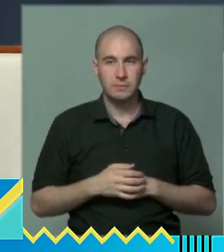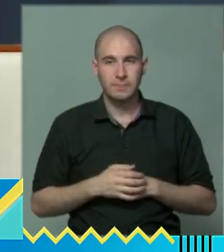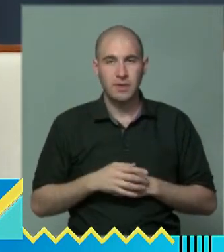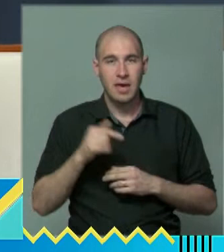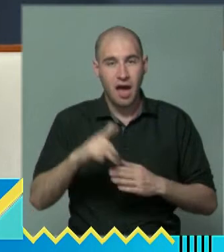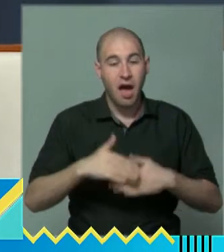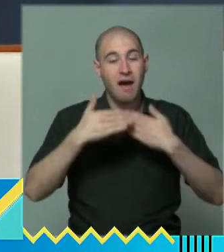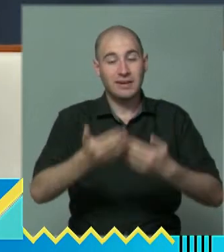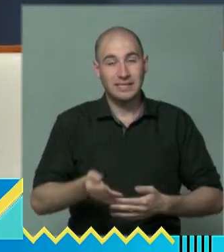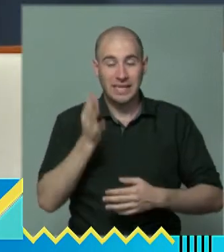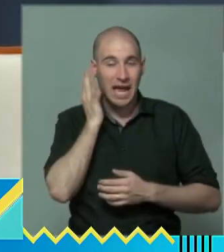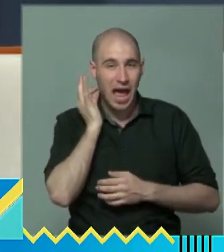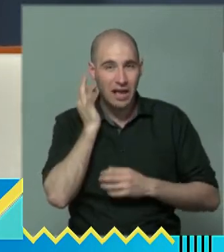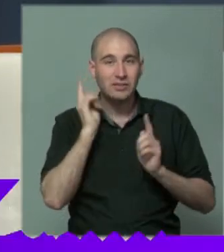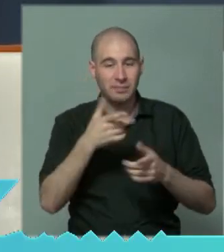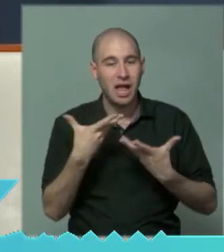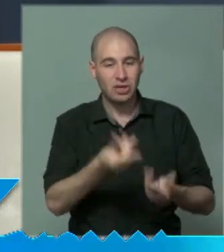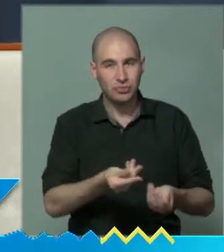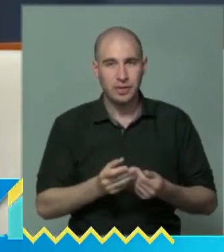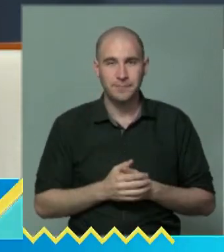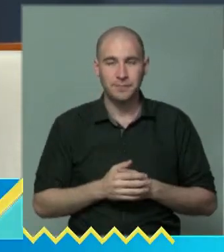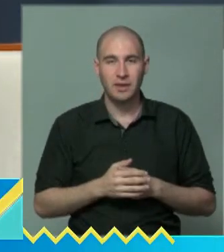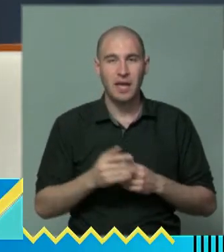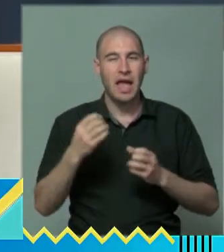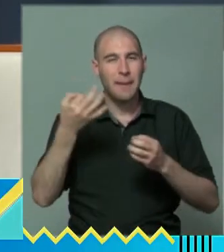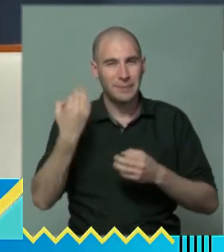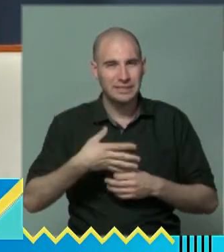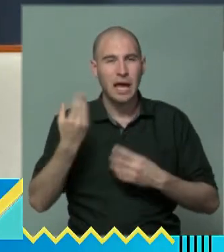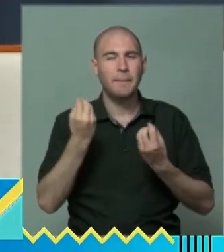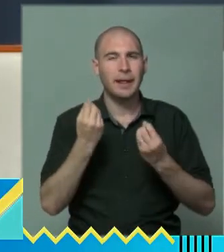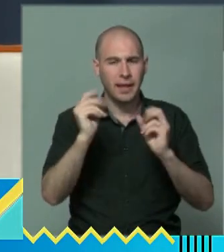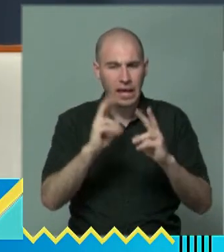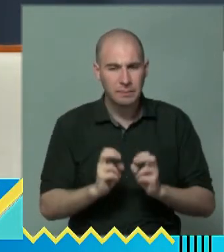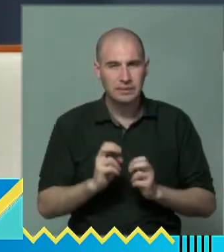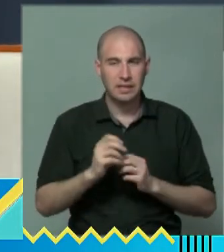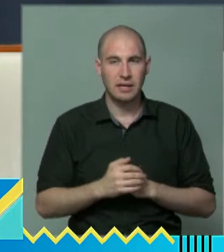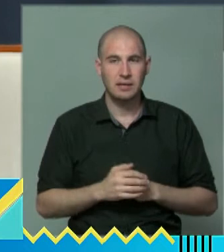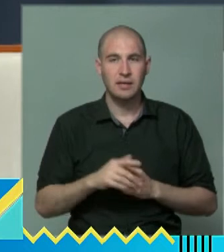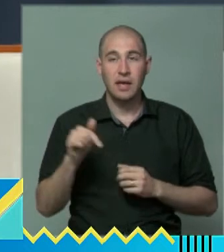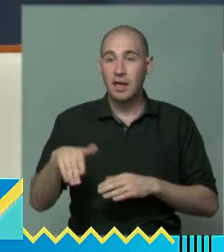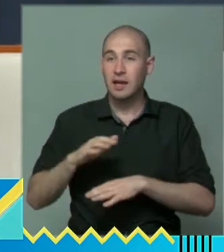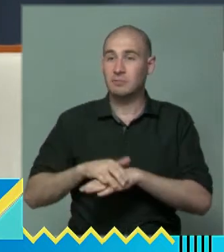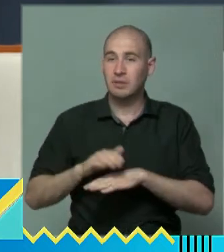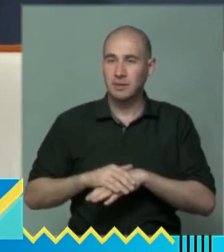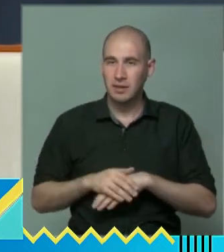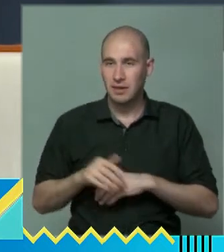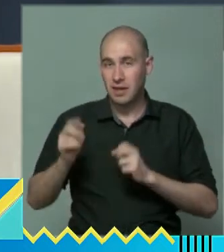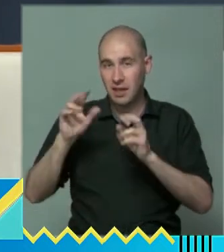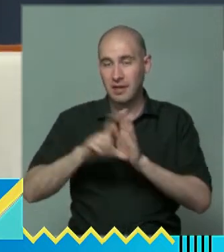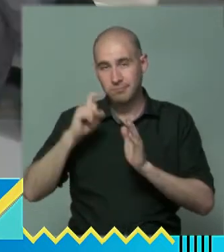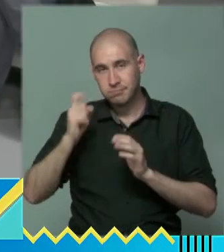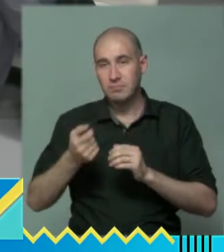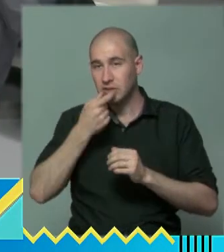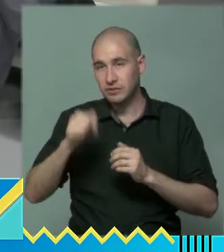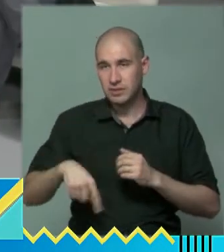un pequeño paso también que sirve, especializado para investigar y juzgar este tipo de delitos. De investigar estos delitos acá